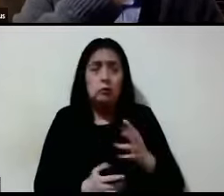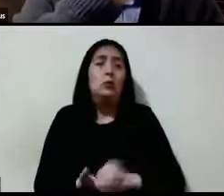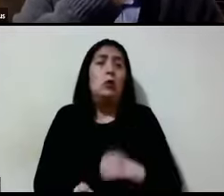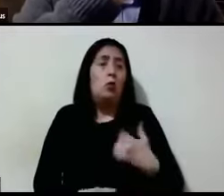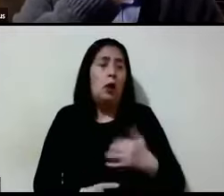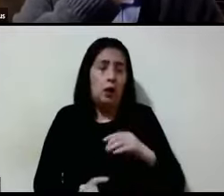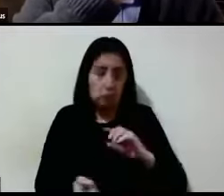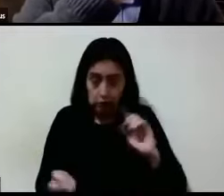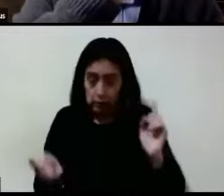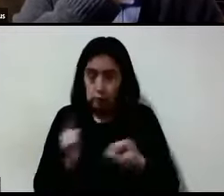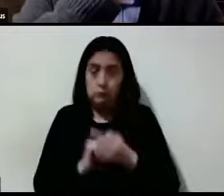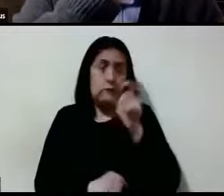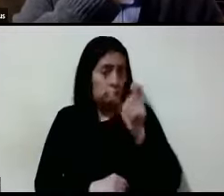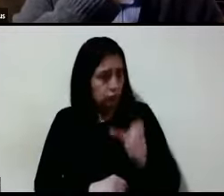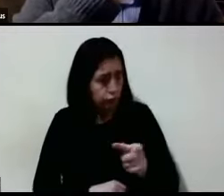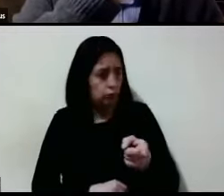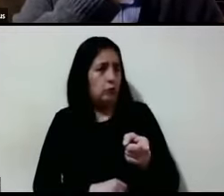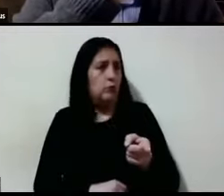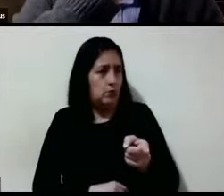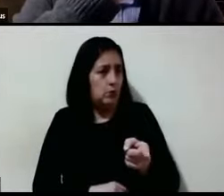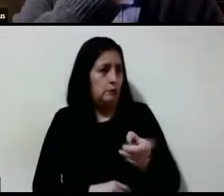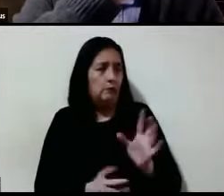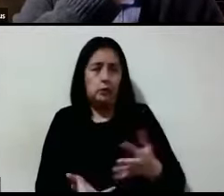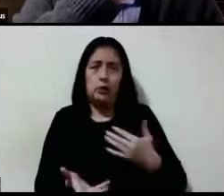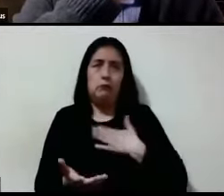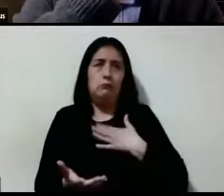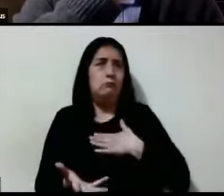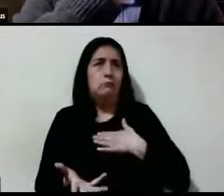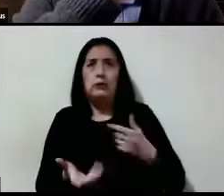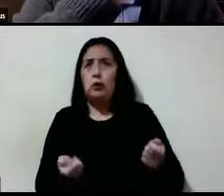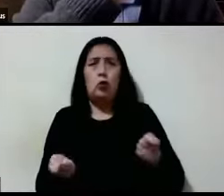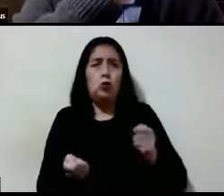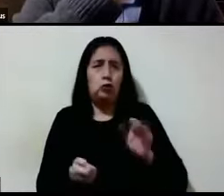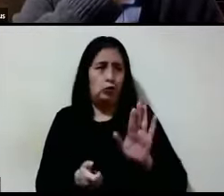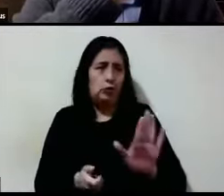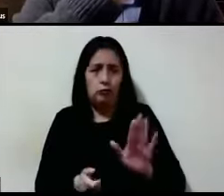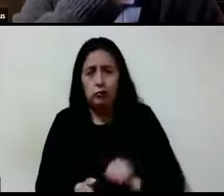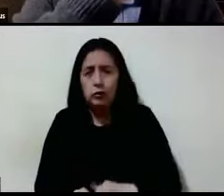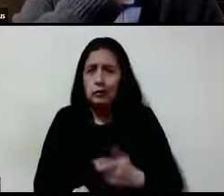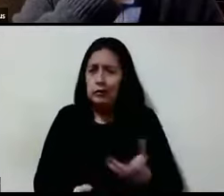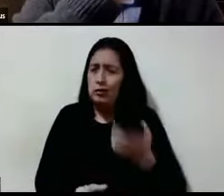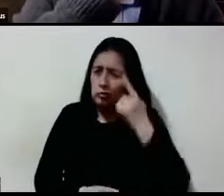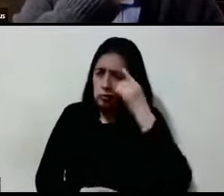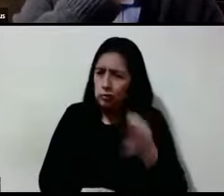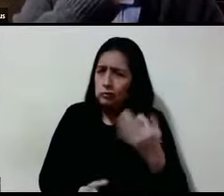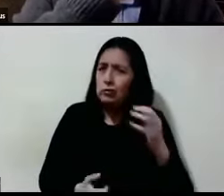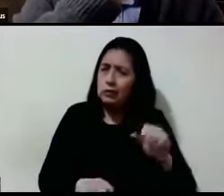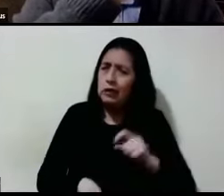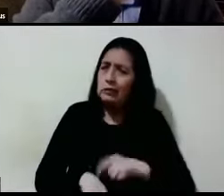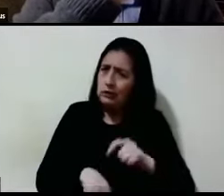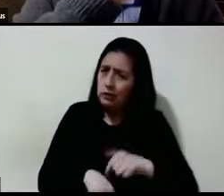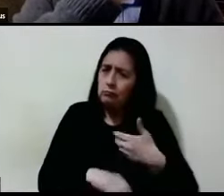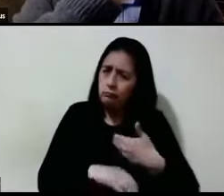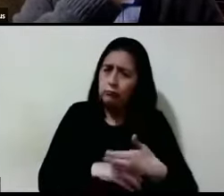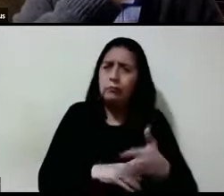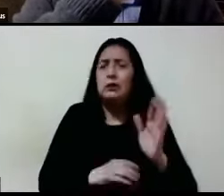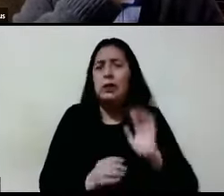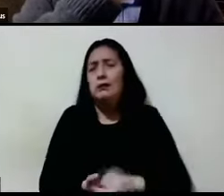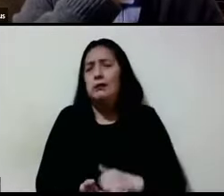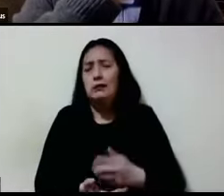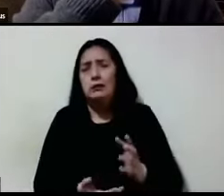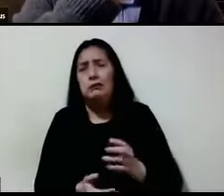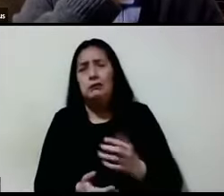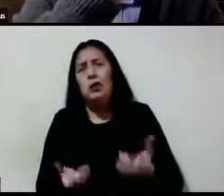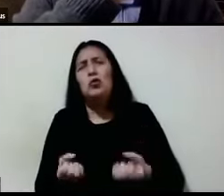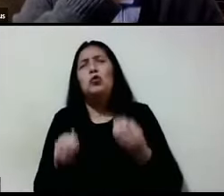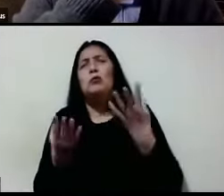impresionante porque ha tenido que tomar las riendas de. Yo creo que en este sentido, tiempo al tiempo, o sea, ha pasado que medio